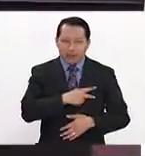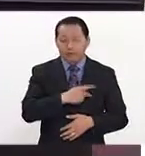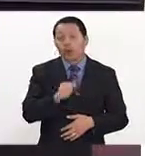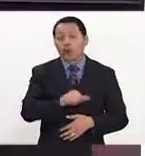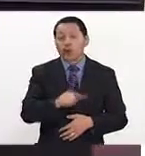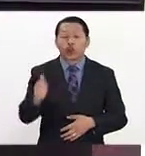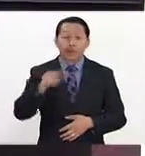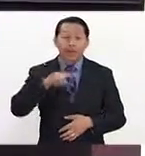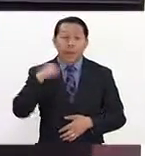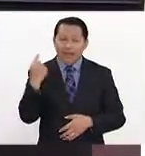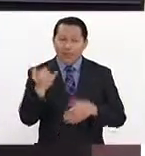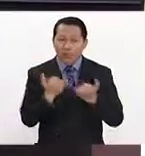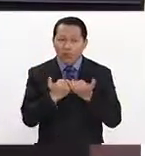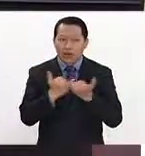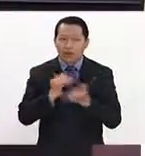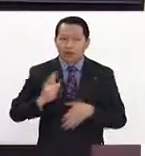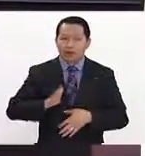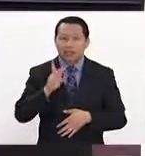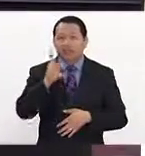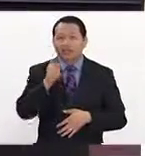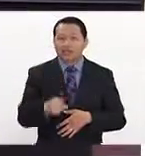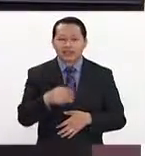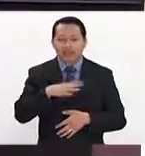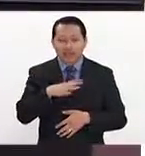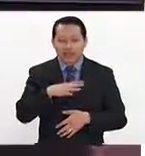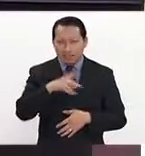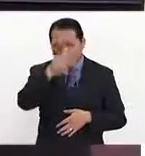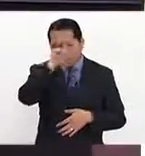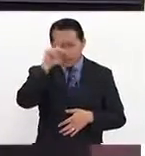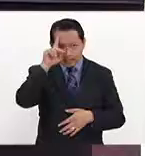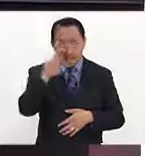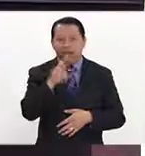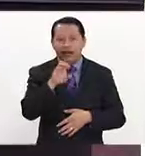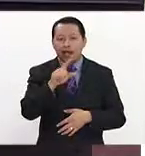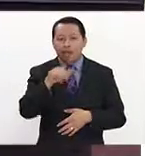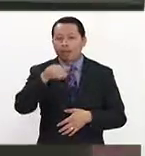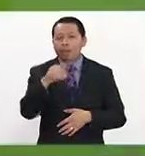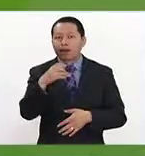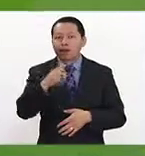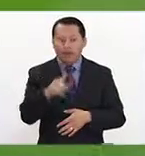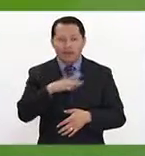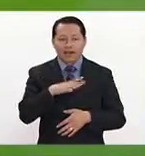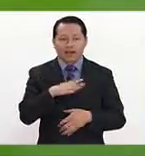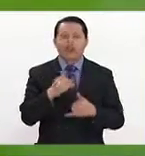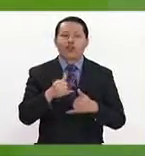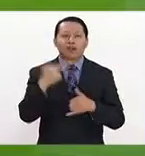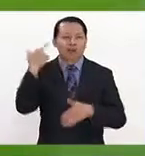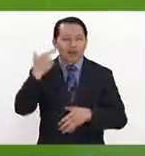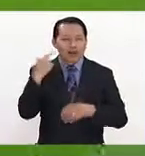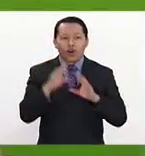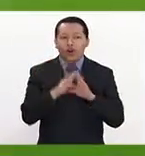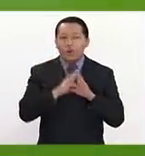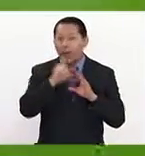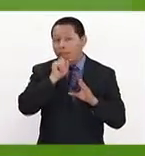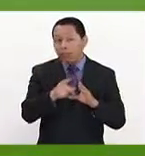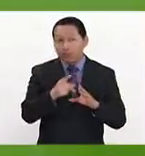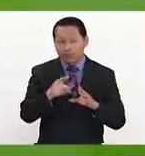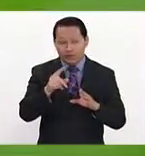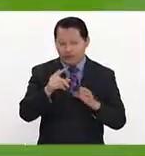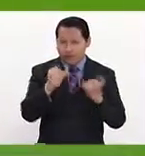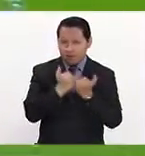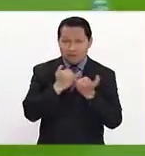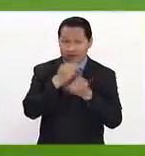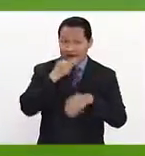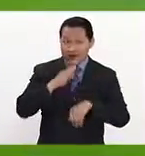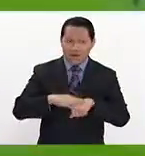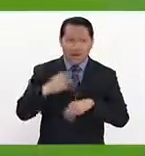otro que quedó eliminado sorpresivamente fue el Real Madrid en la Copa del Rey. Pues sí, así como aquí hay este caso, pues hay que ponerle